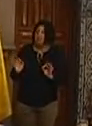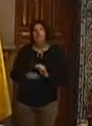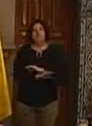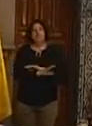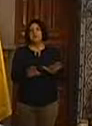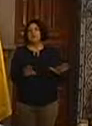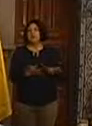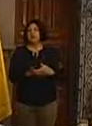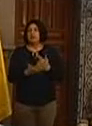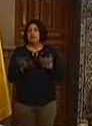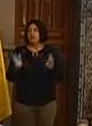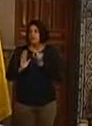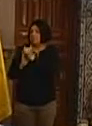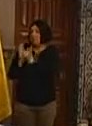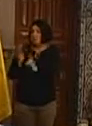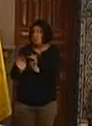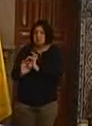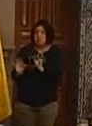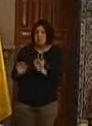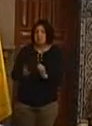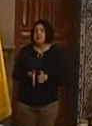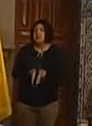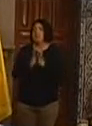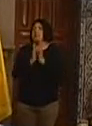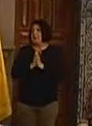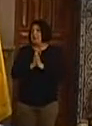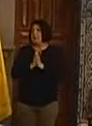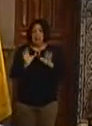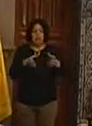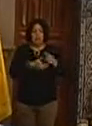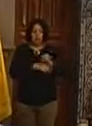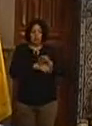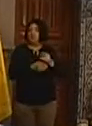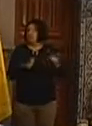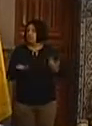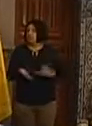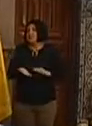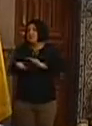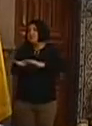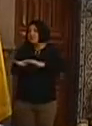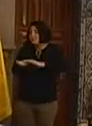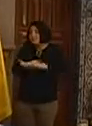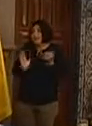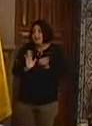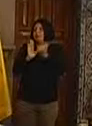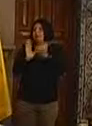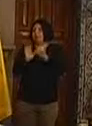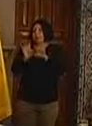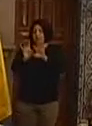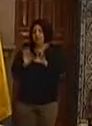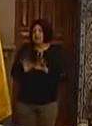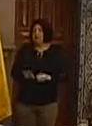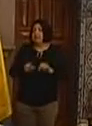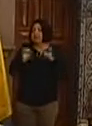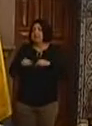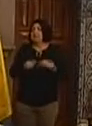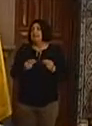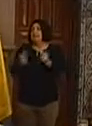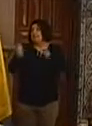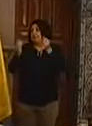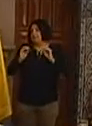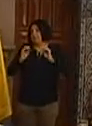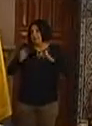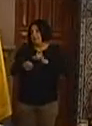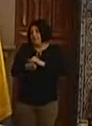todo, señor alcalde. No tenemos más temas en agenda, entonces voy a pedir a los miembros del Consejo que se sirvan exonerar de la aprobación del acta para la ejecución inmediata de los